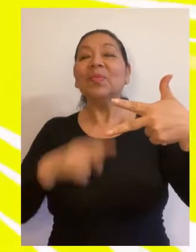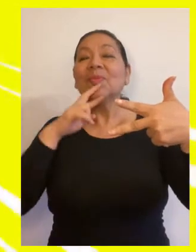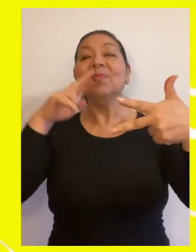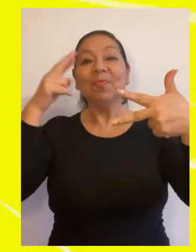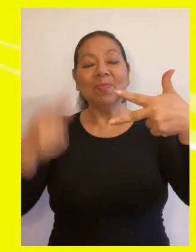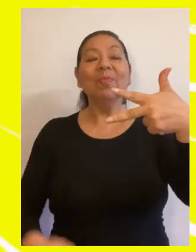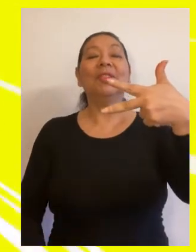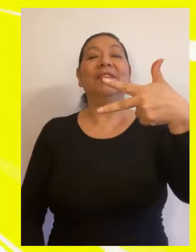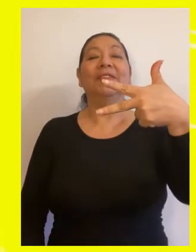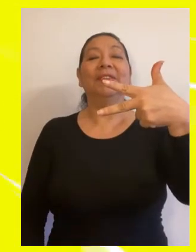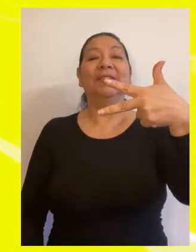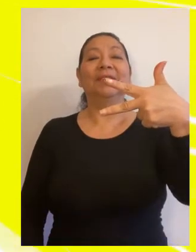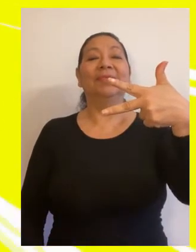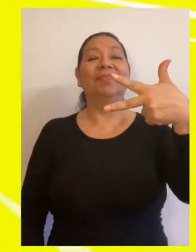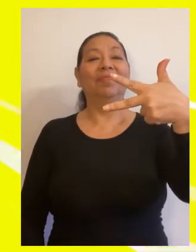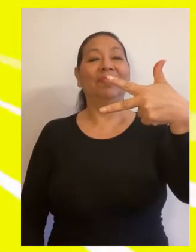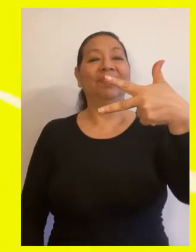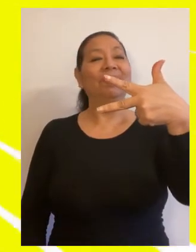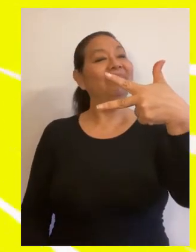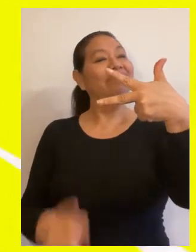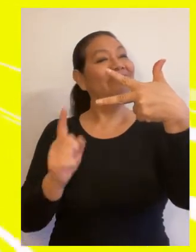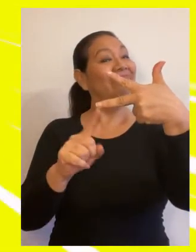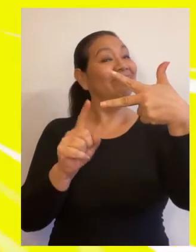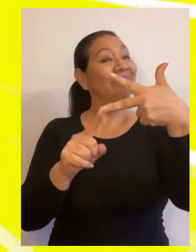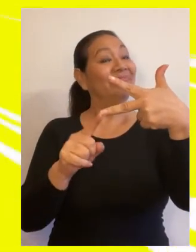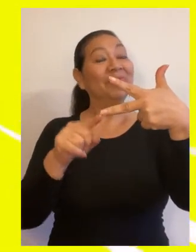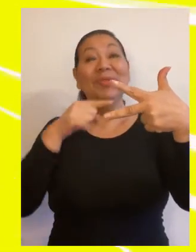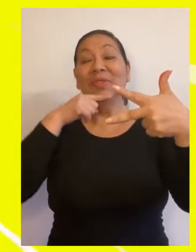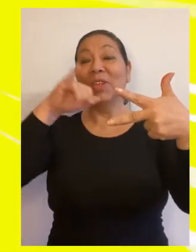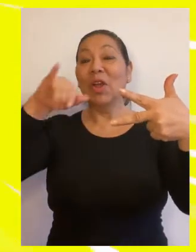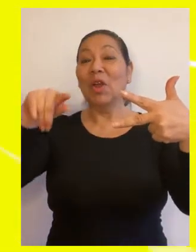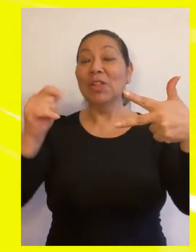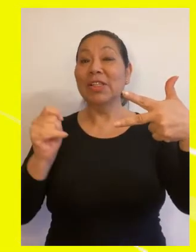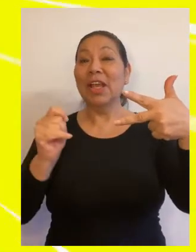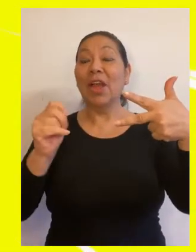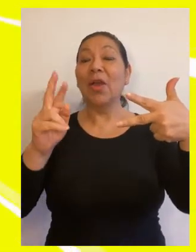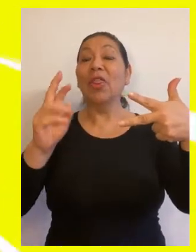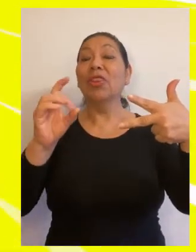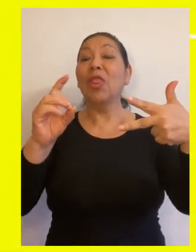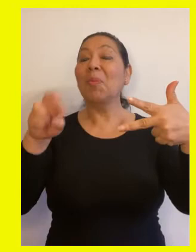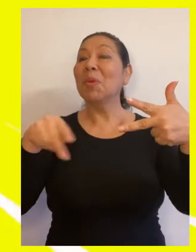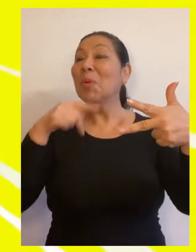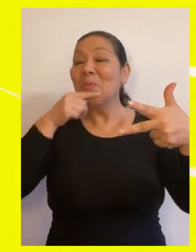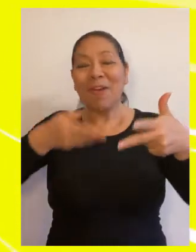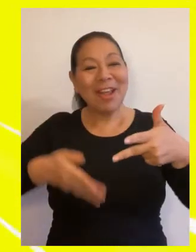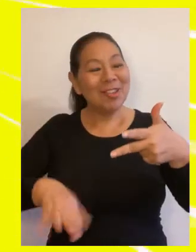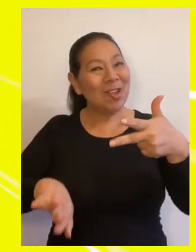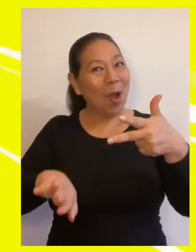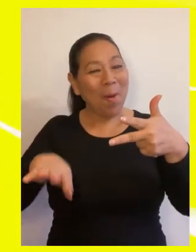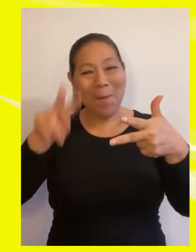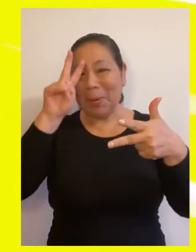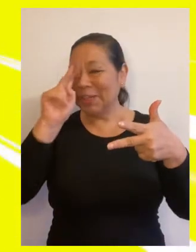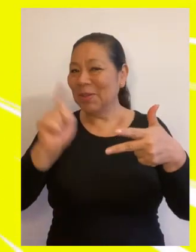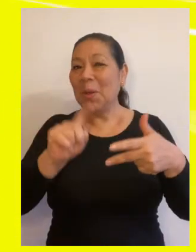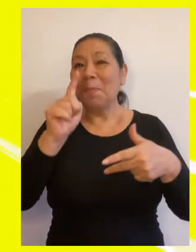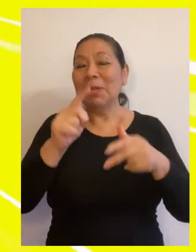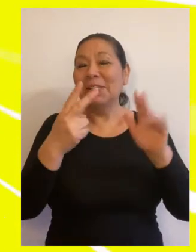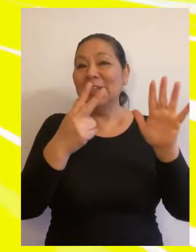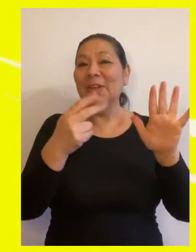La respuesta correcta es alternativa C. Josefa Ortiz de Domínguez no fue peruana, pues nació